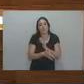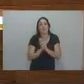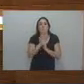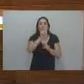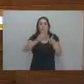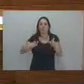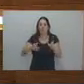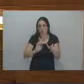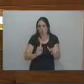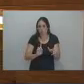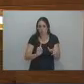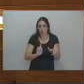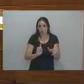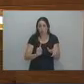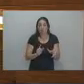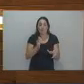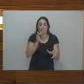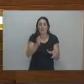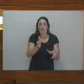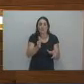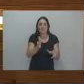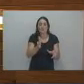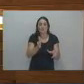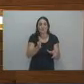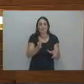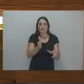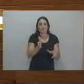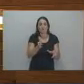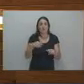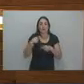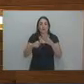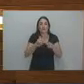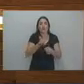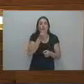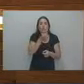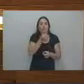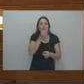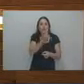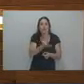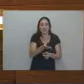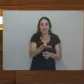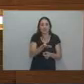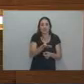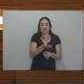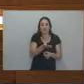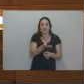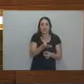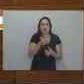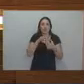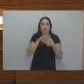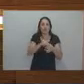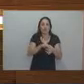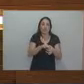personales y en el hecho de que no reconozcamos la aportación de la tradición socialista a la conquista de